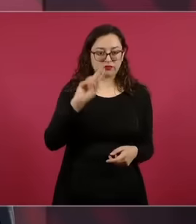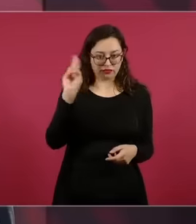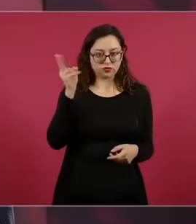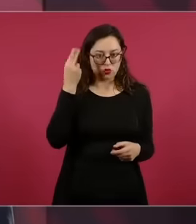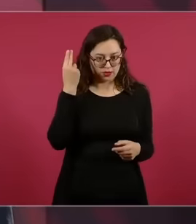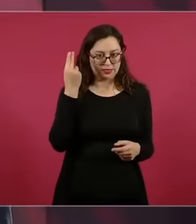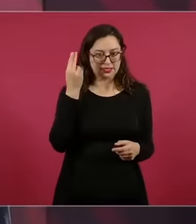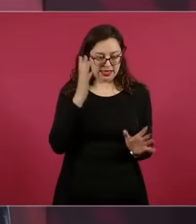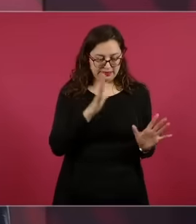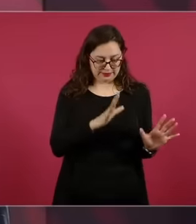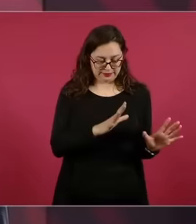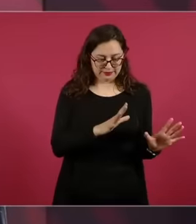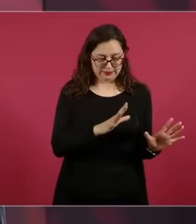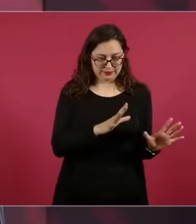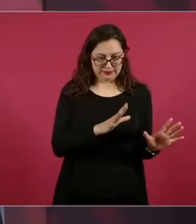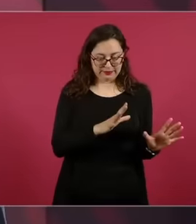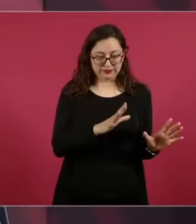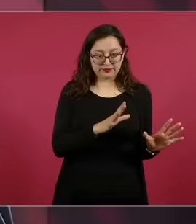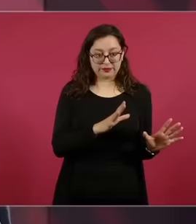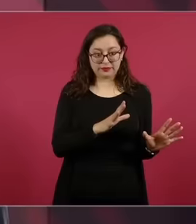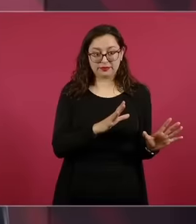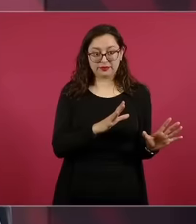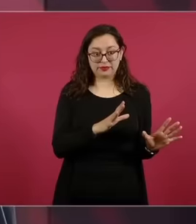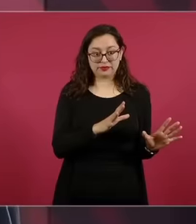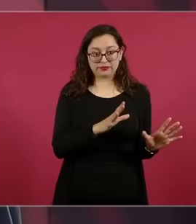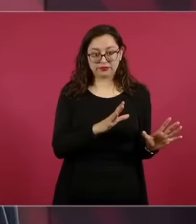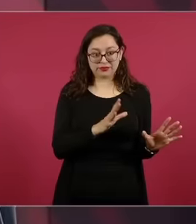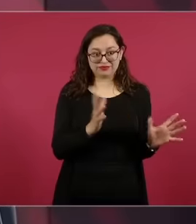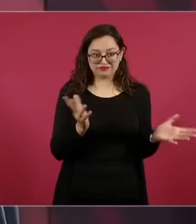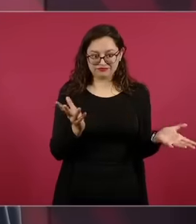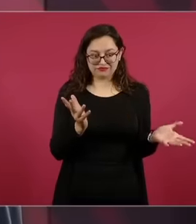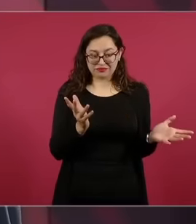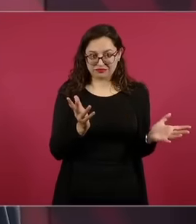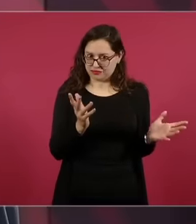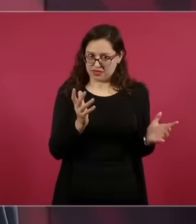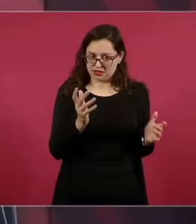universitario. Claro, nunca se había hecho esto.